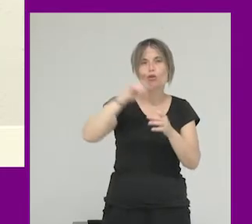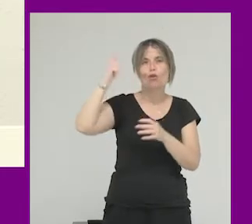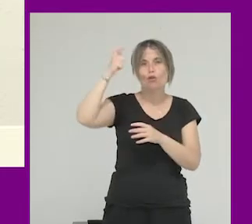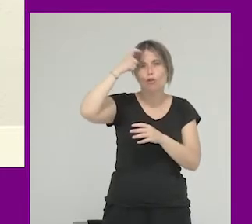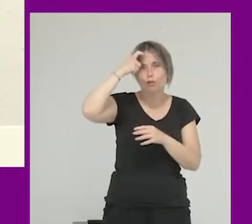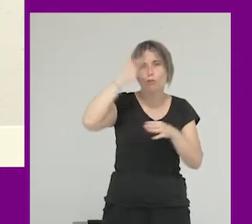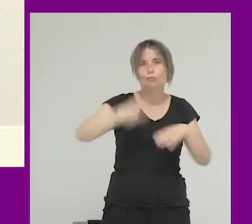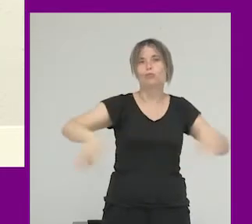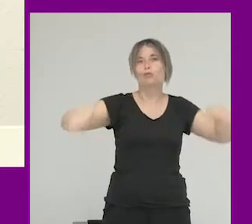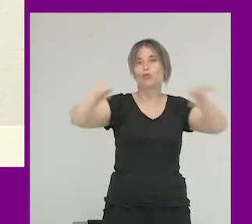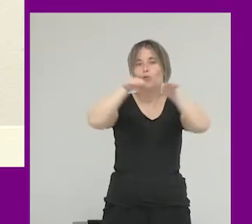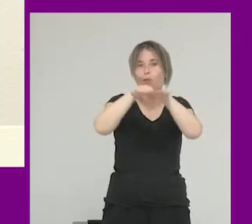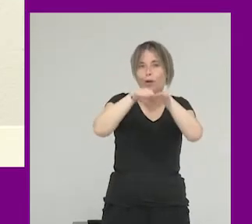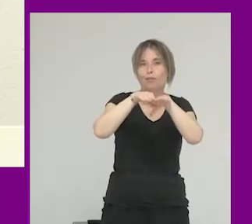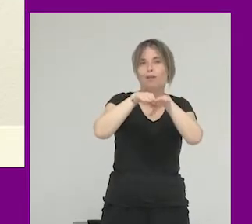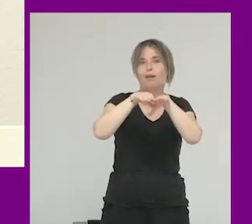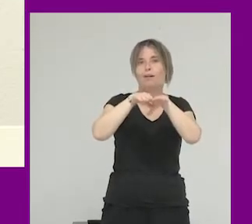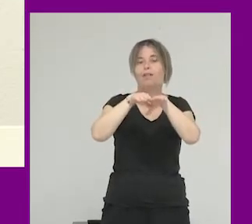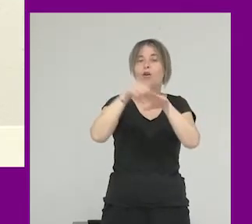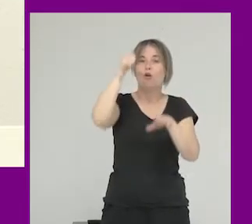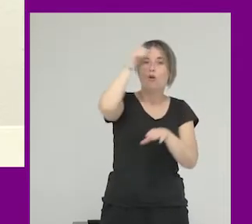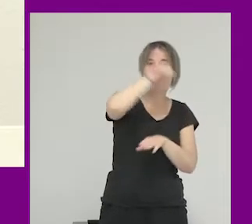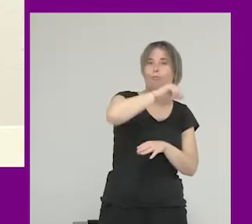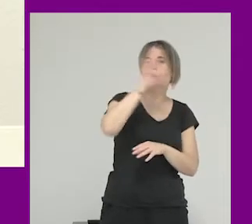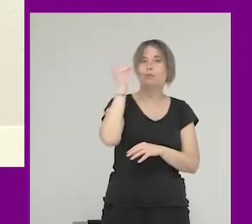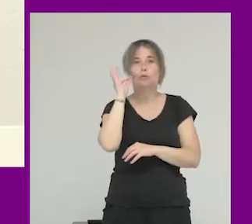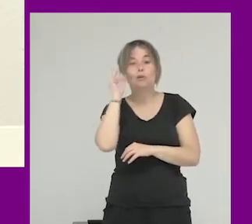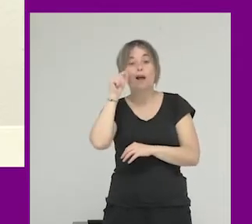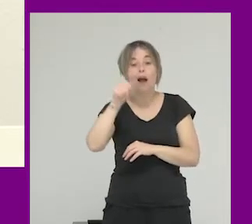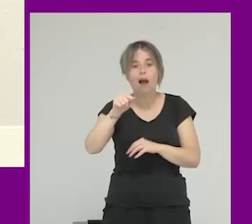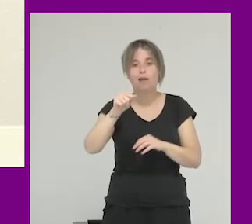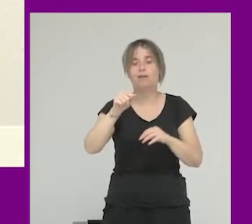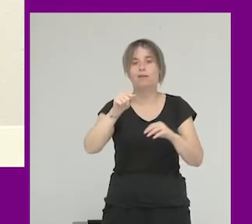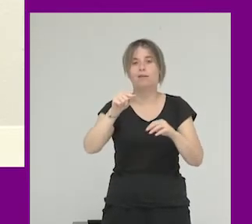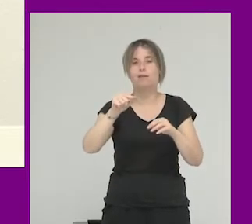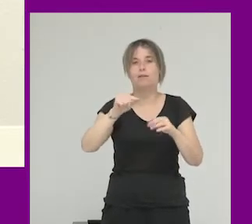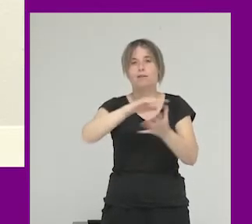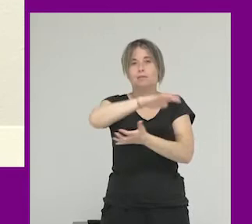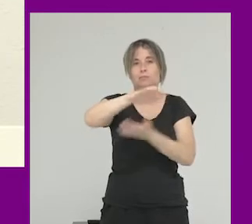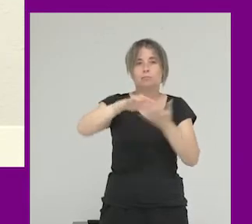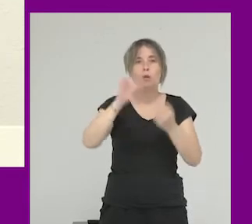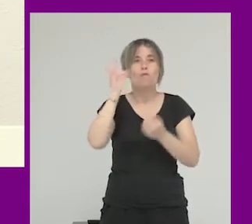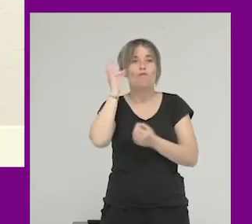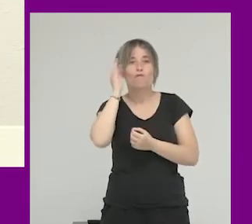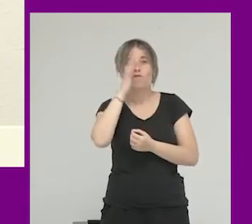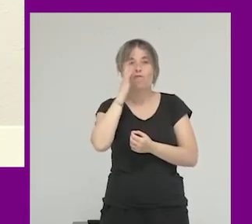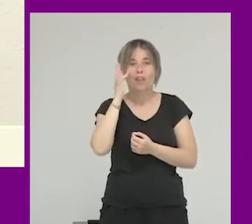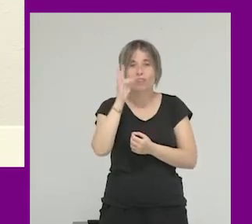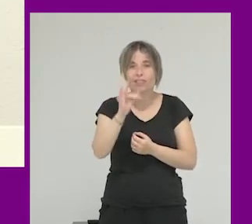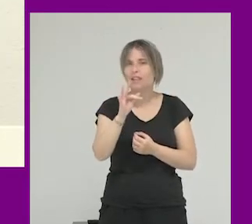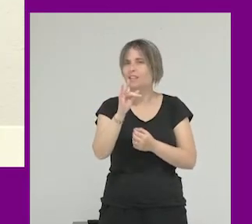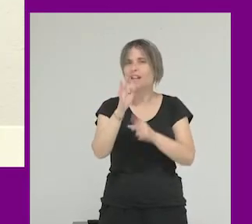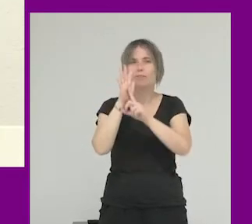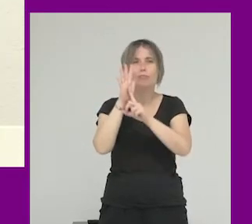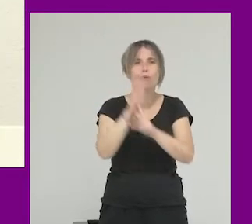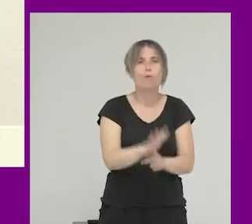de igualdad omnicomprensivo de hombres y mujeres. Sin embargo, se iba excluyendo a las mujeres con los